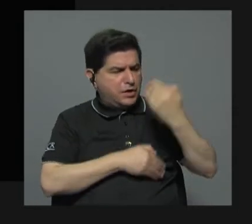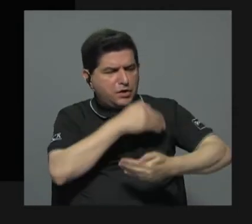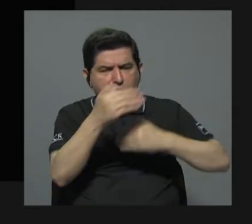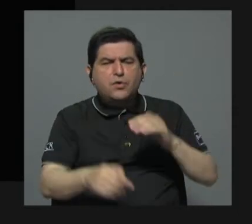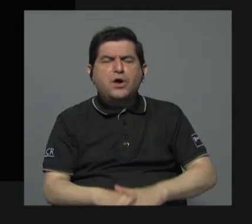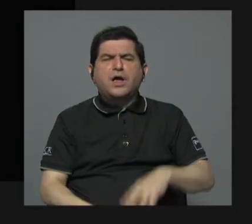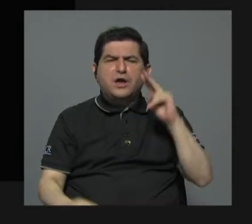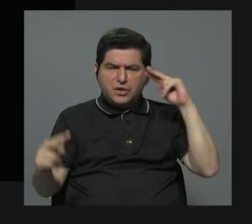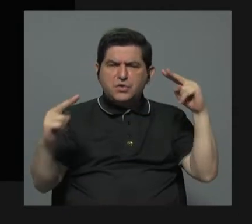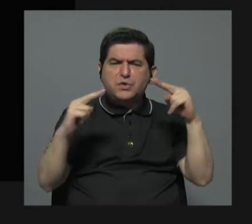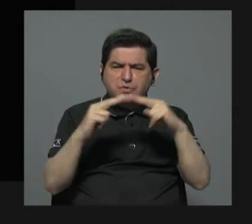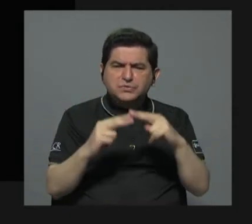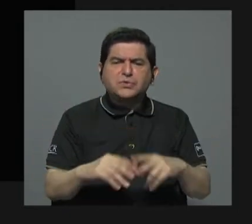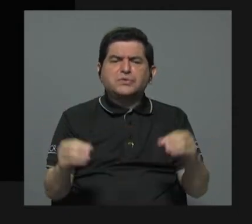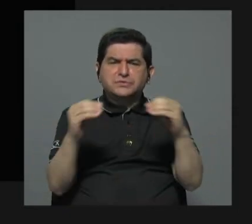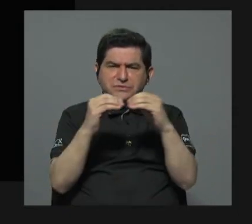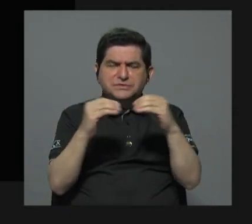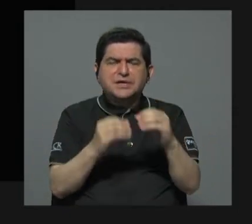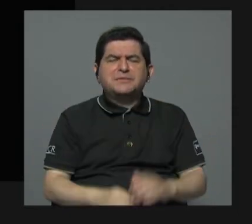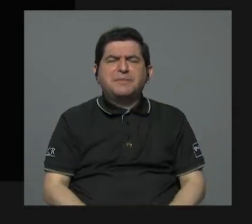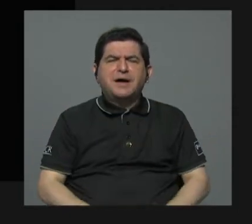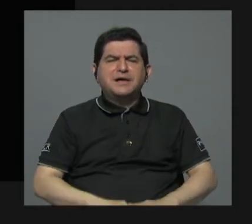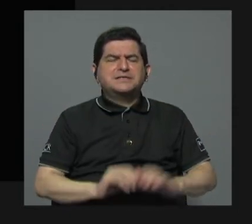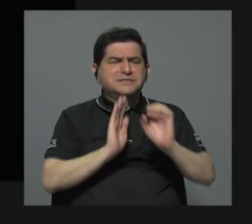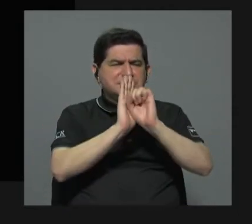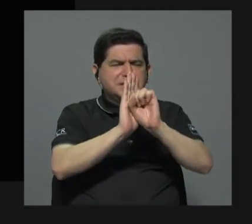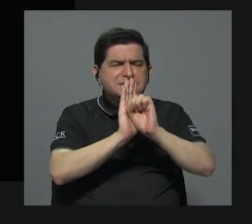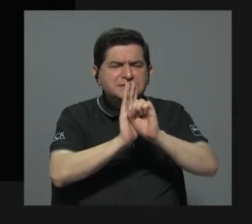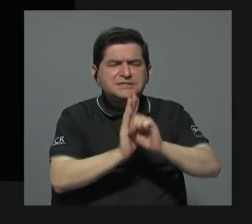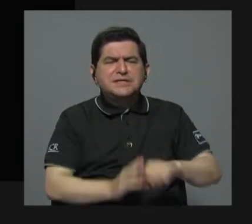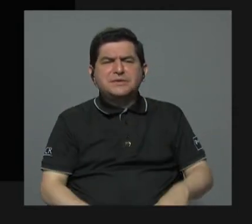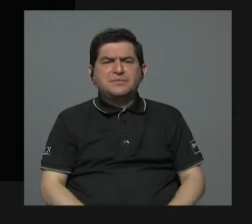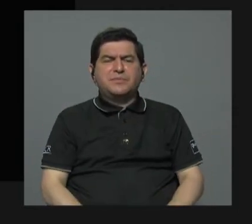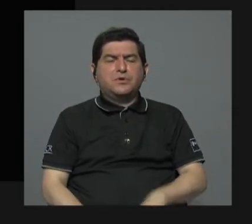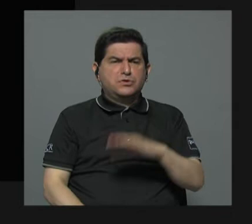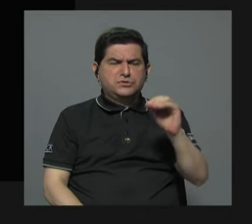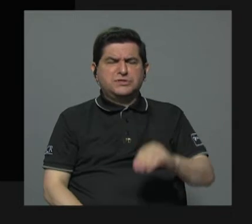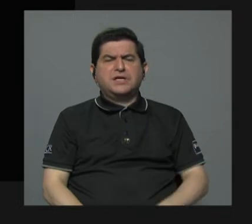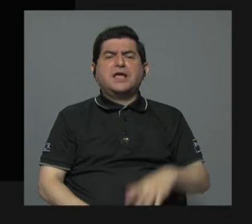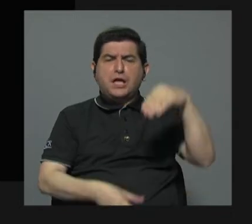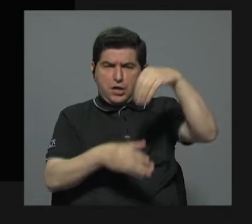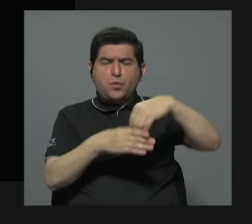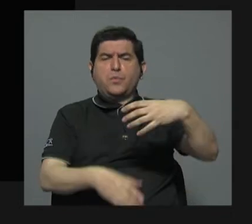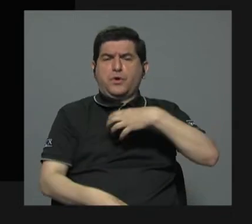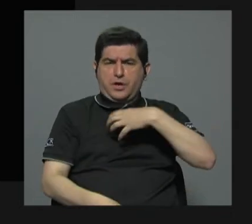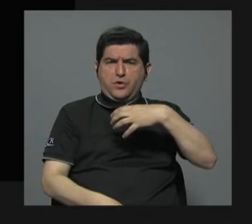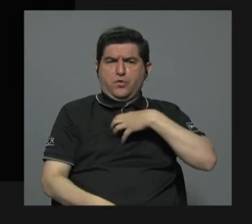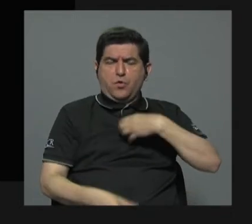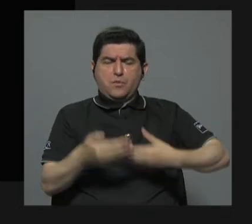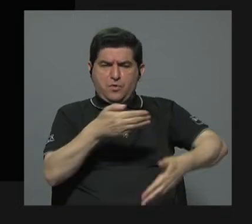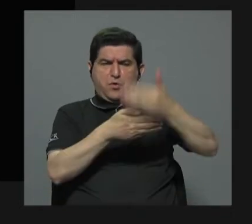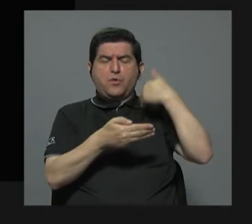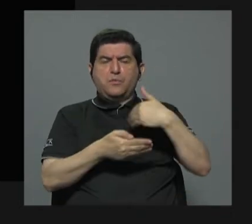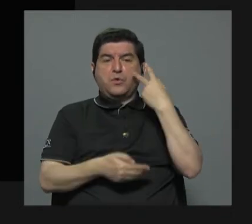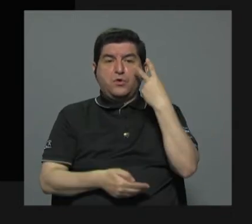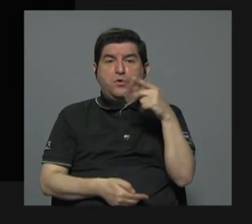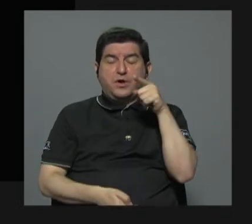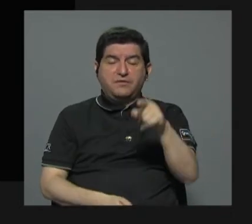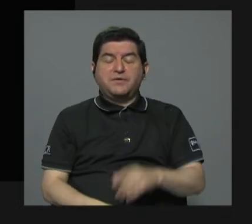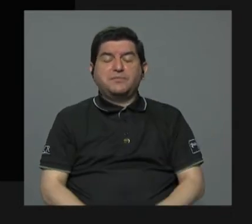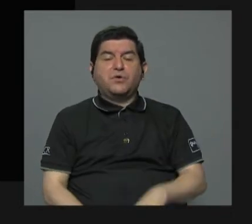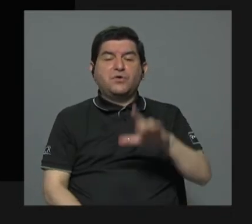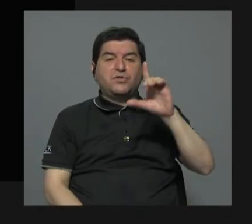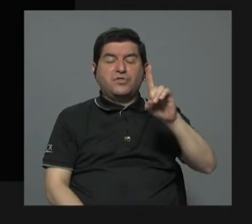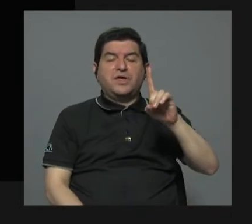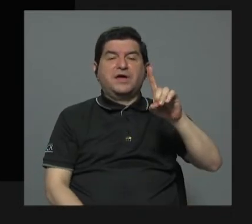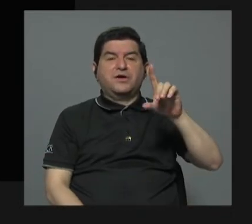con la heráldica europea, y van a incorporar sus elementos prehispánicos. Es lo que vemos en este escudo de armas de don Diego de San